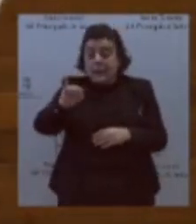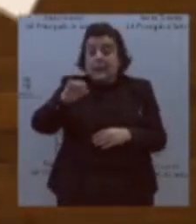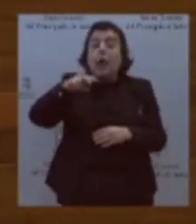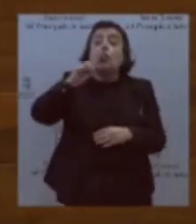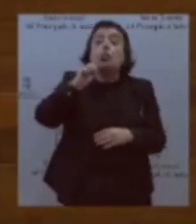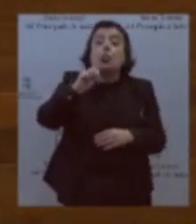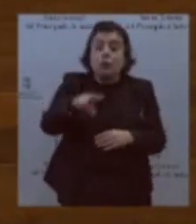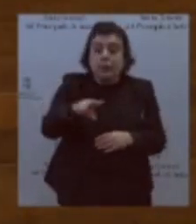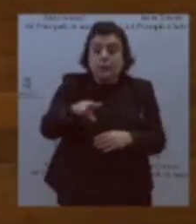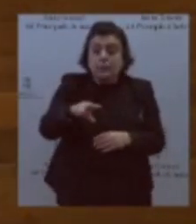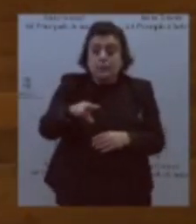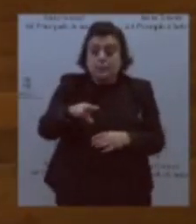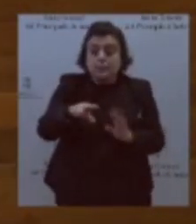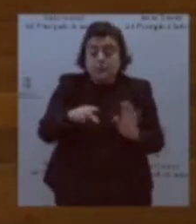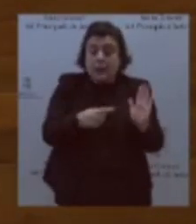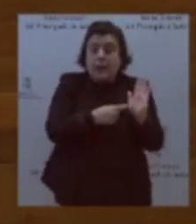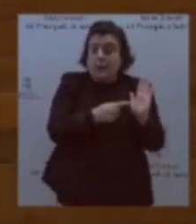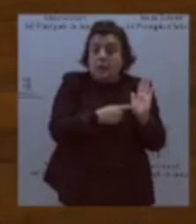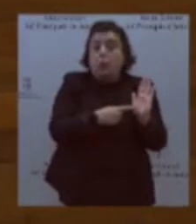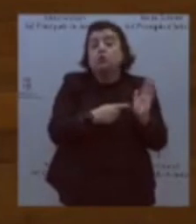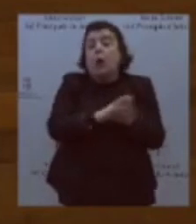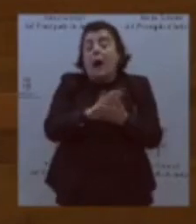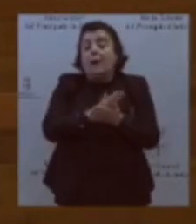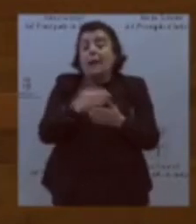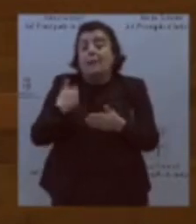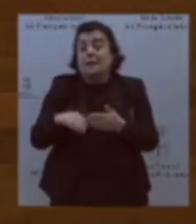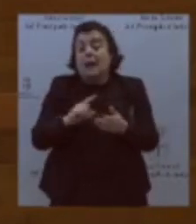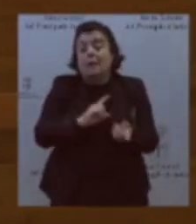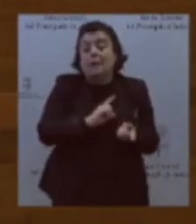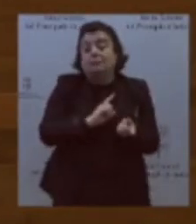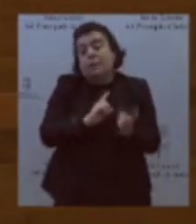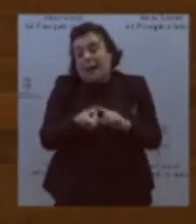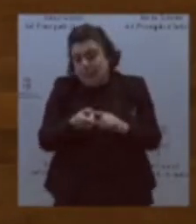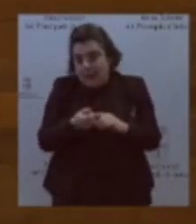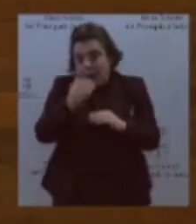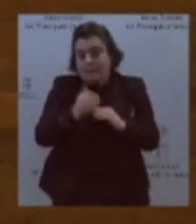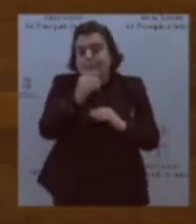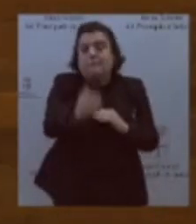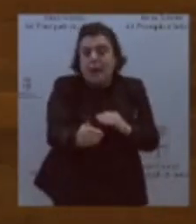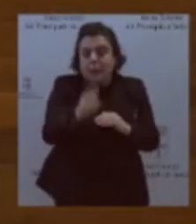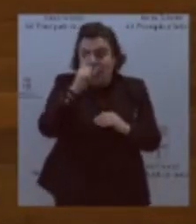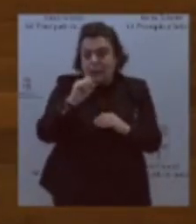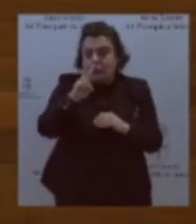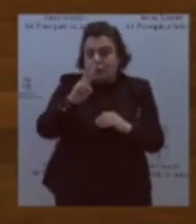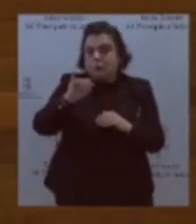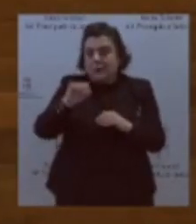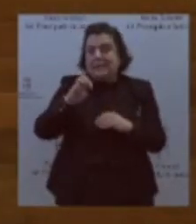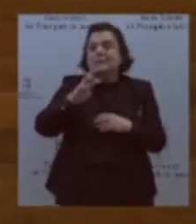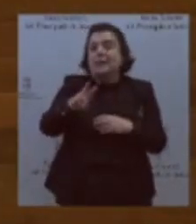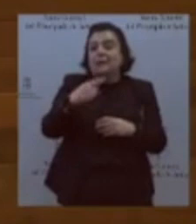ya se hablaba de trasladarlo al 2013, ¿no? Se ponía que en 2013 podría llevarse a